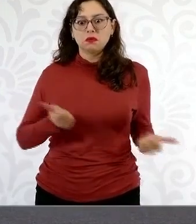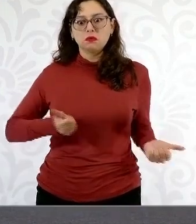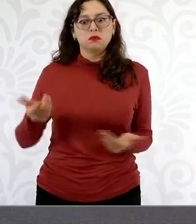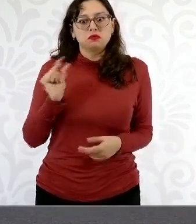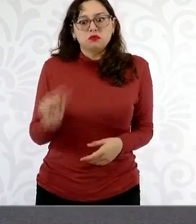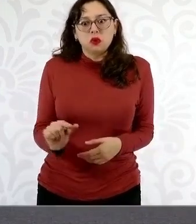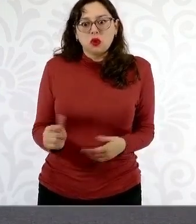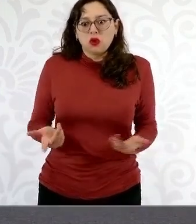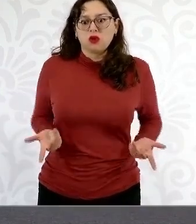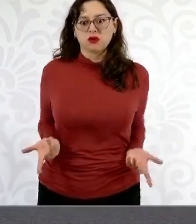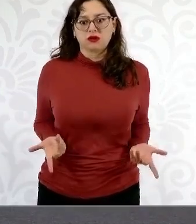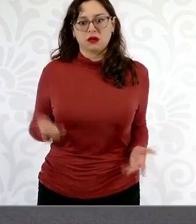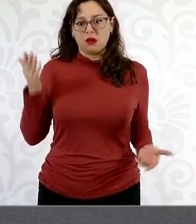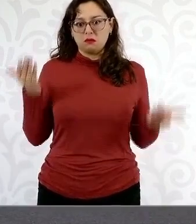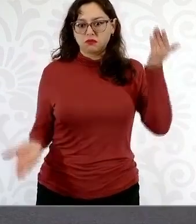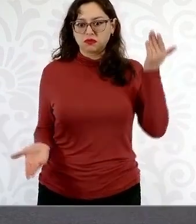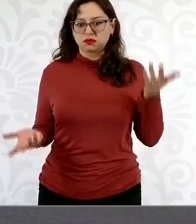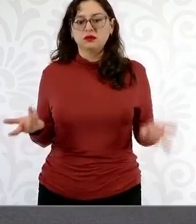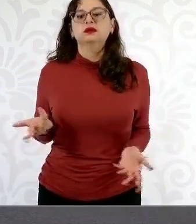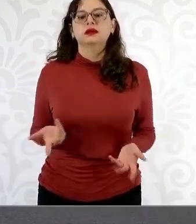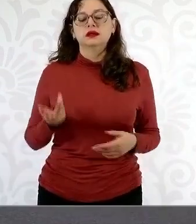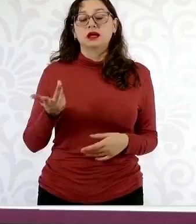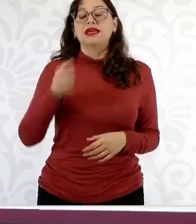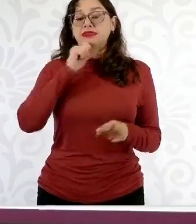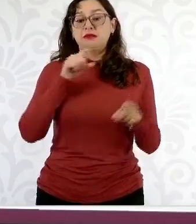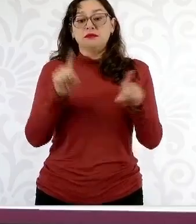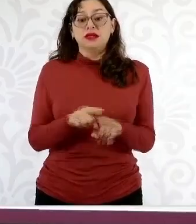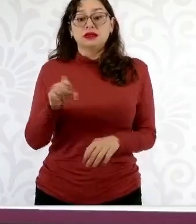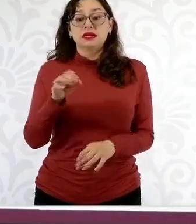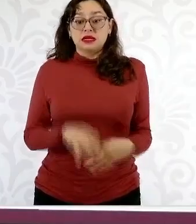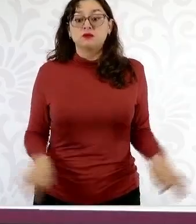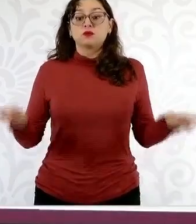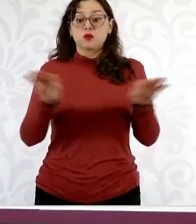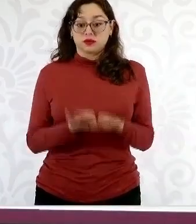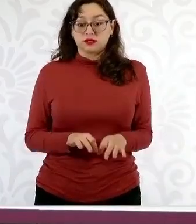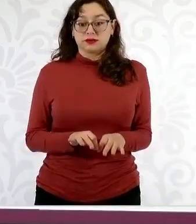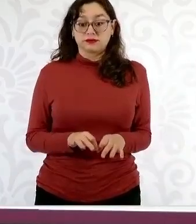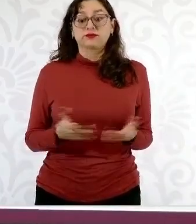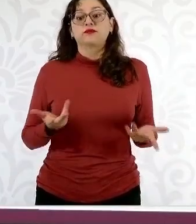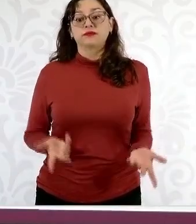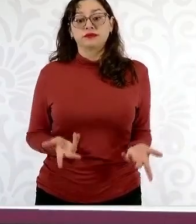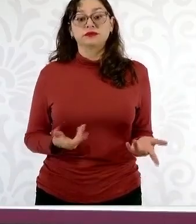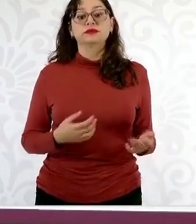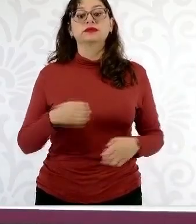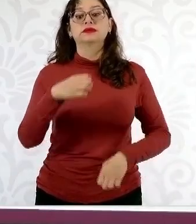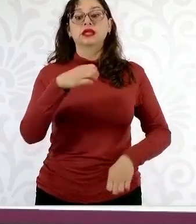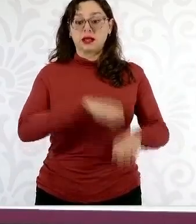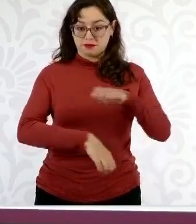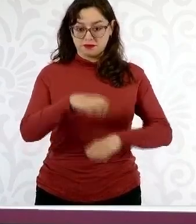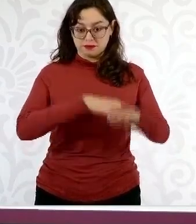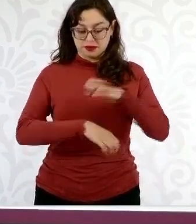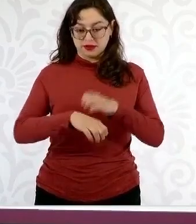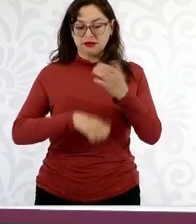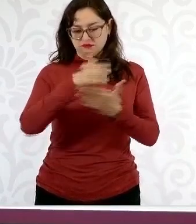confección el 12.5. Y las empresas, esto es muy importante, las empresas IMEX, o sea que están en el